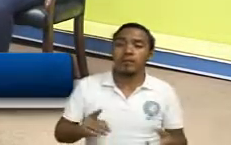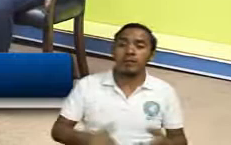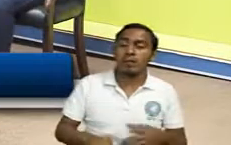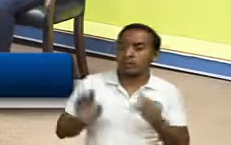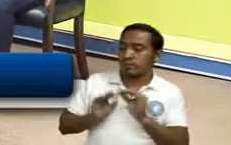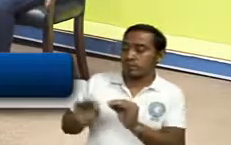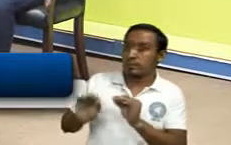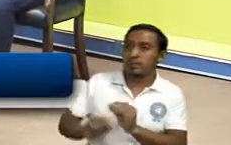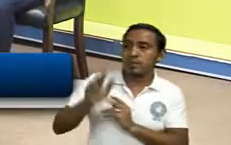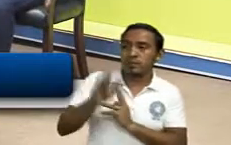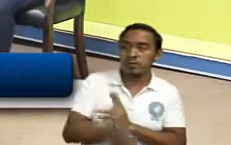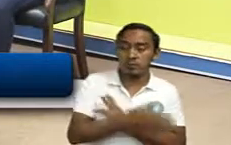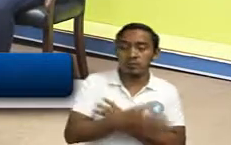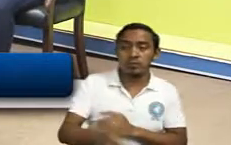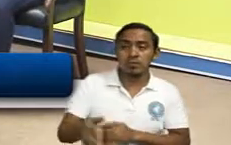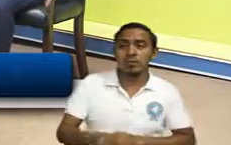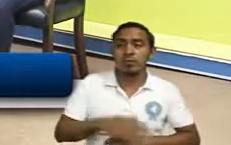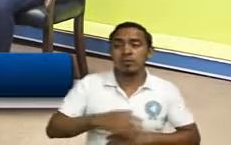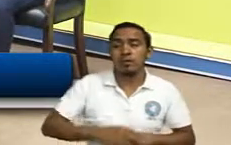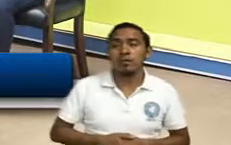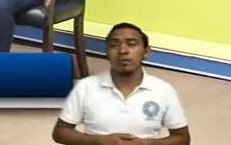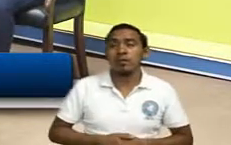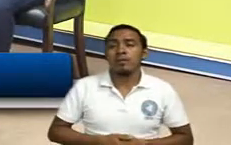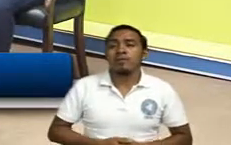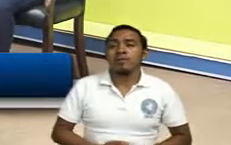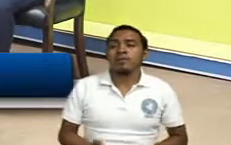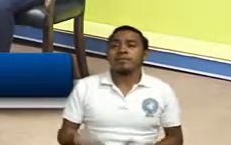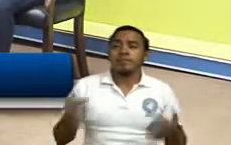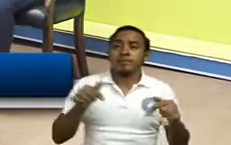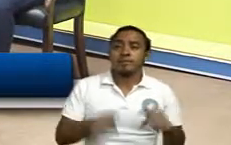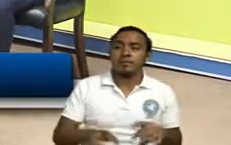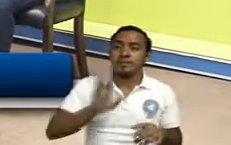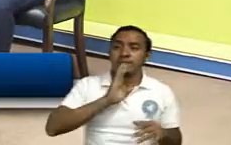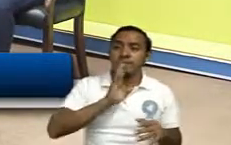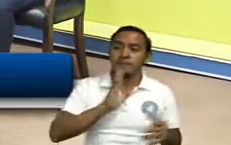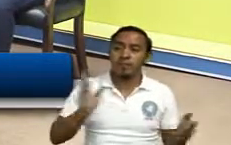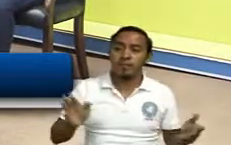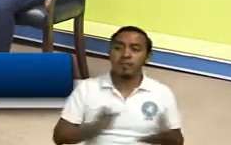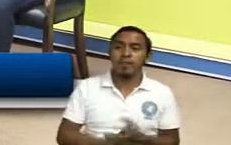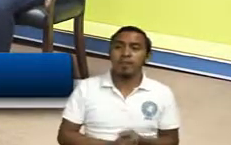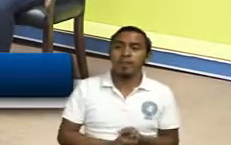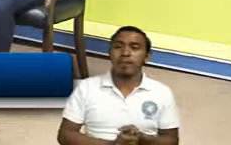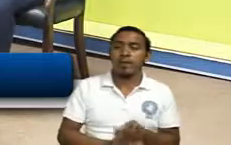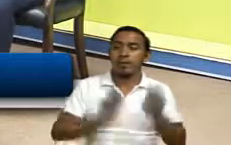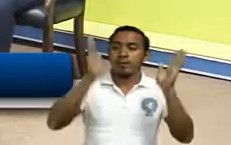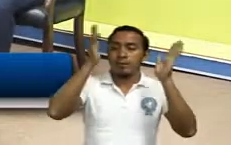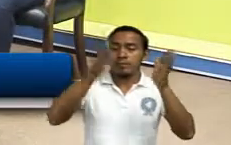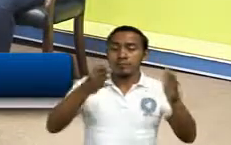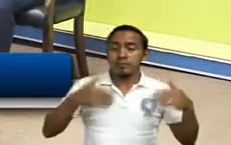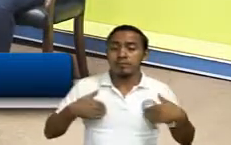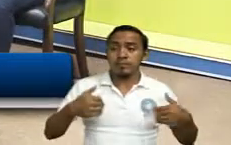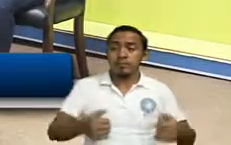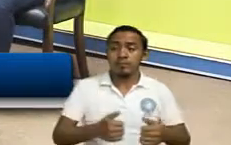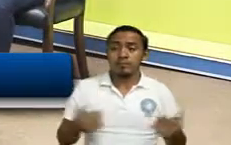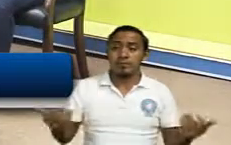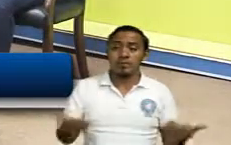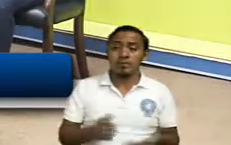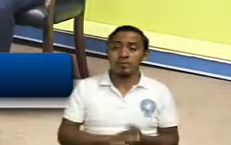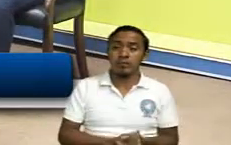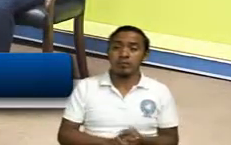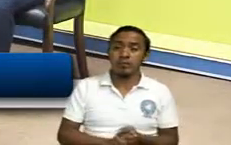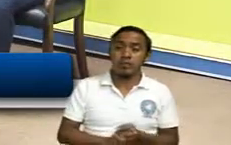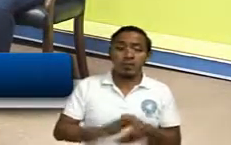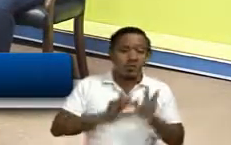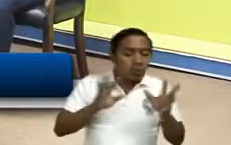cocinar también. Uh-huh. Sí. Ahora, ya hablando en sí de la atención en salud, doctora, todas